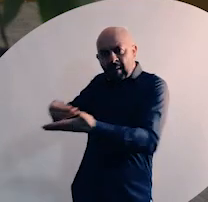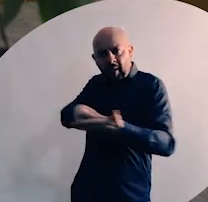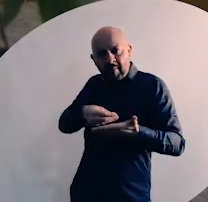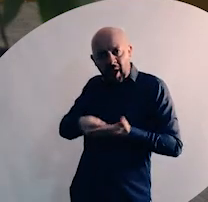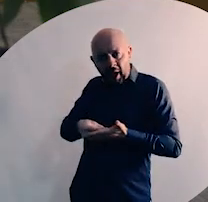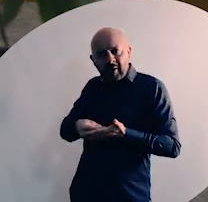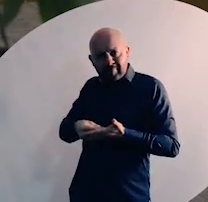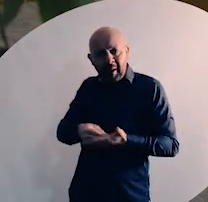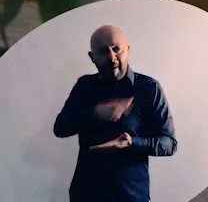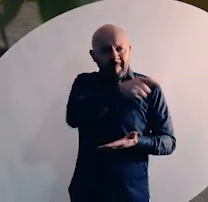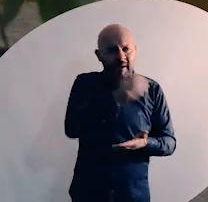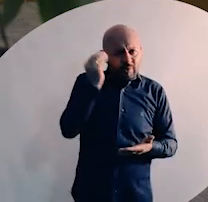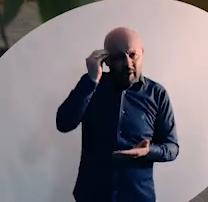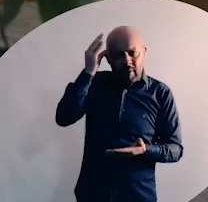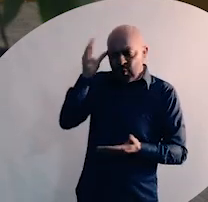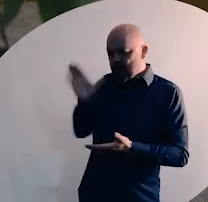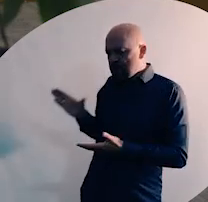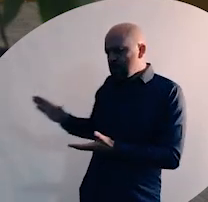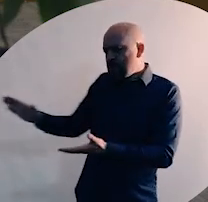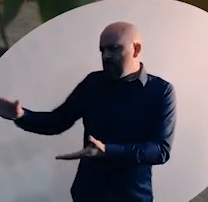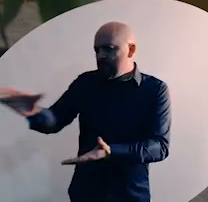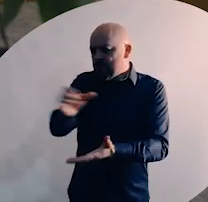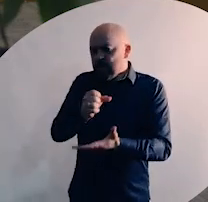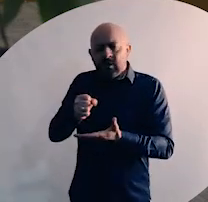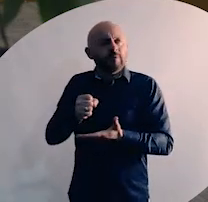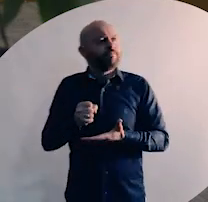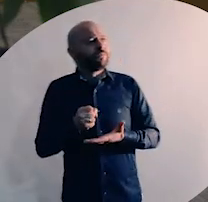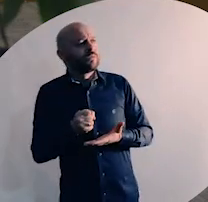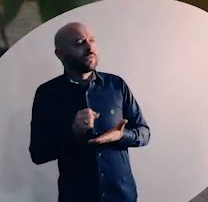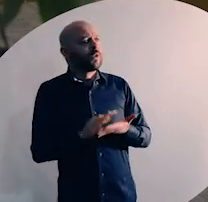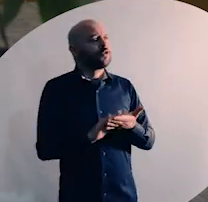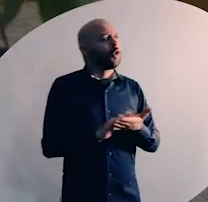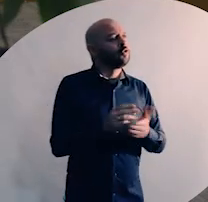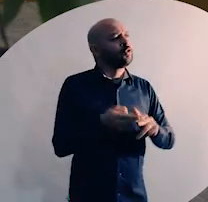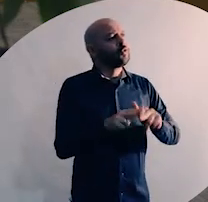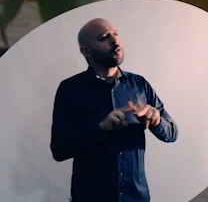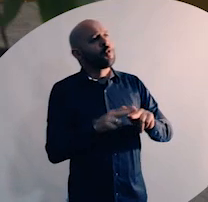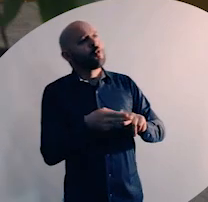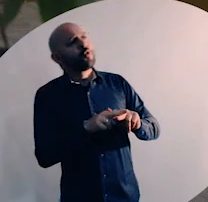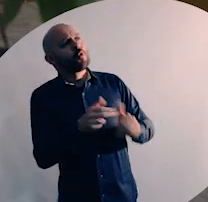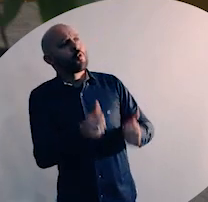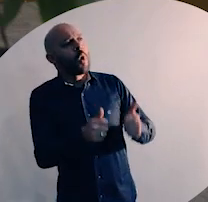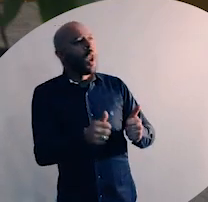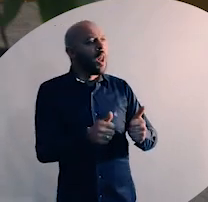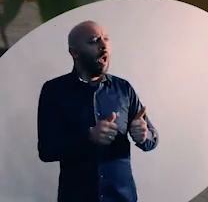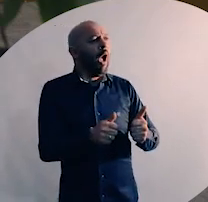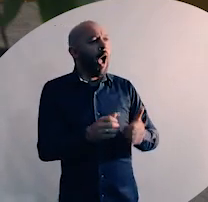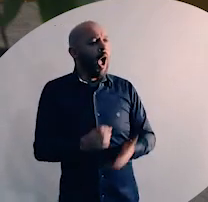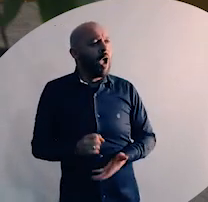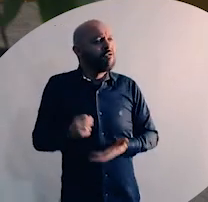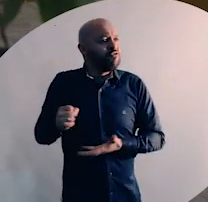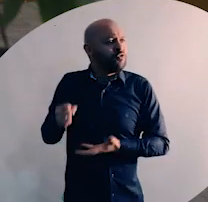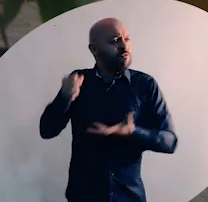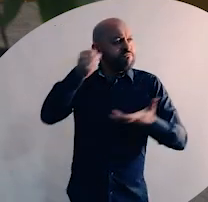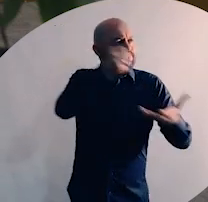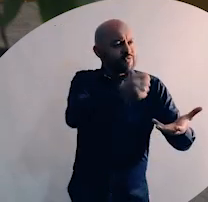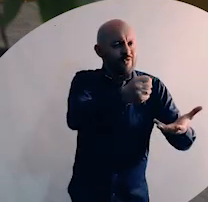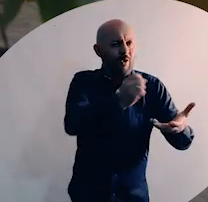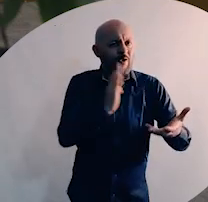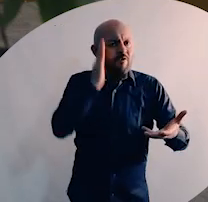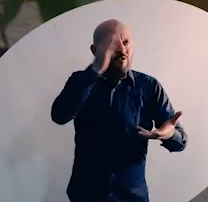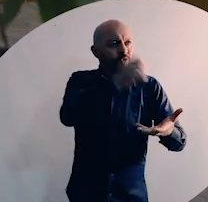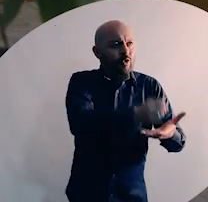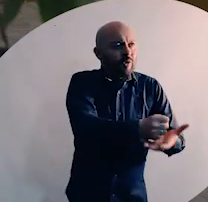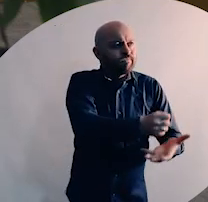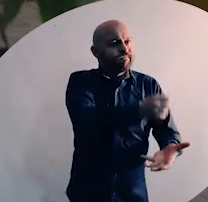entregan su dinero como aporte a un fondo. Un experto realiza la inversión por ellos, busca las mejores utilidades según el